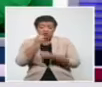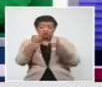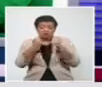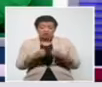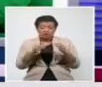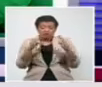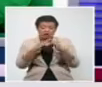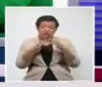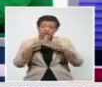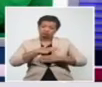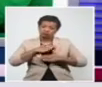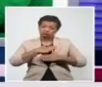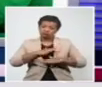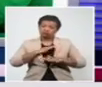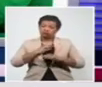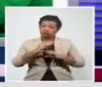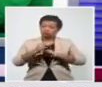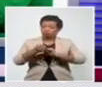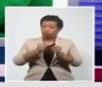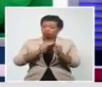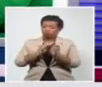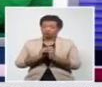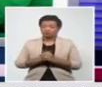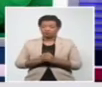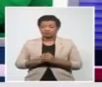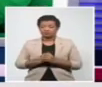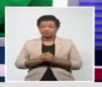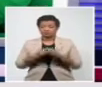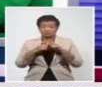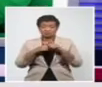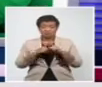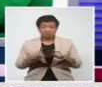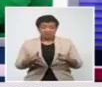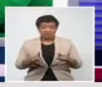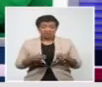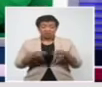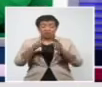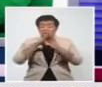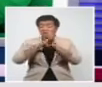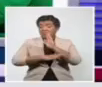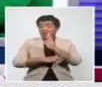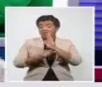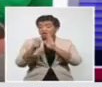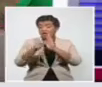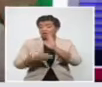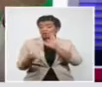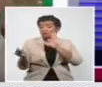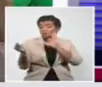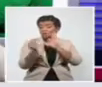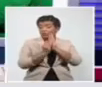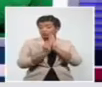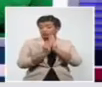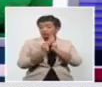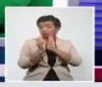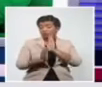domicilio donde estén aislados, pero realmente la medida teniendo en cuenta lo que nos